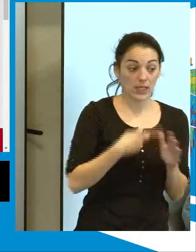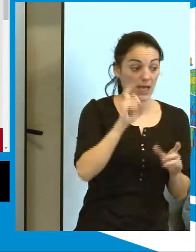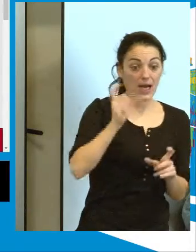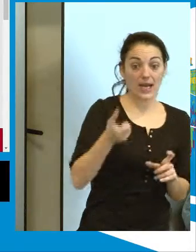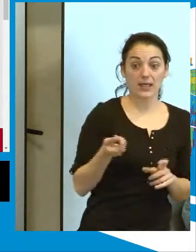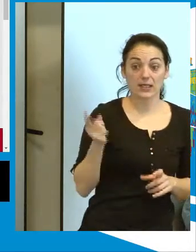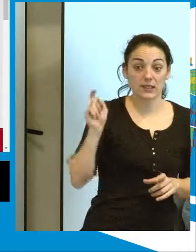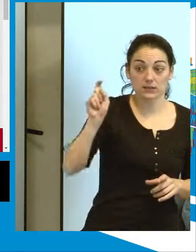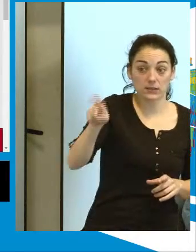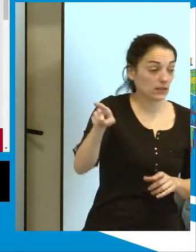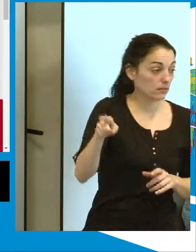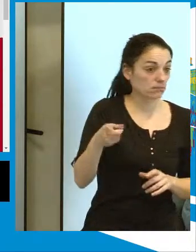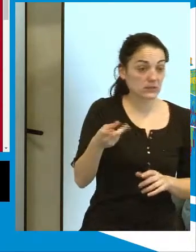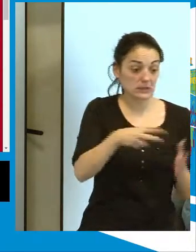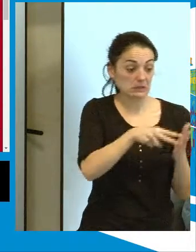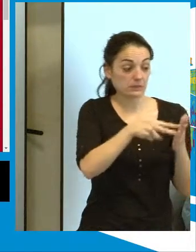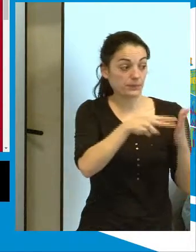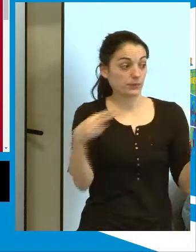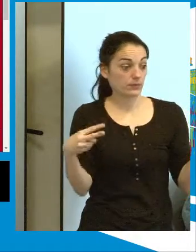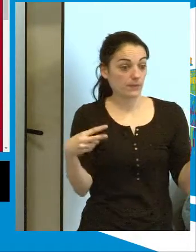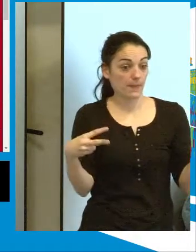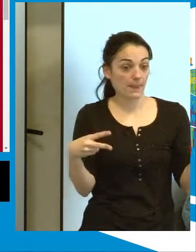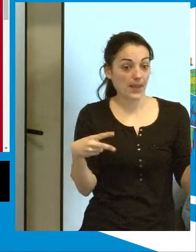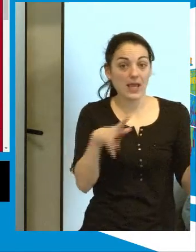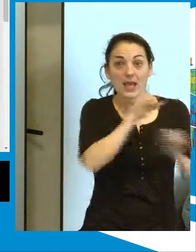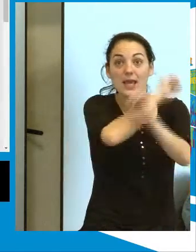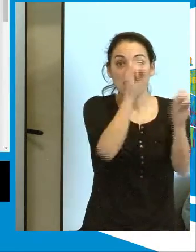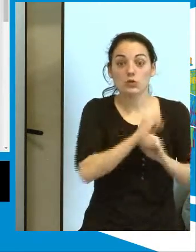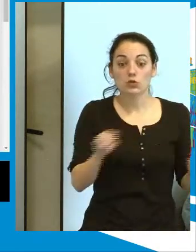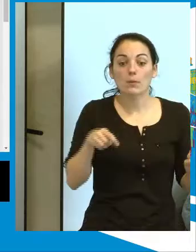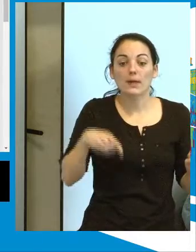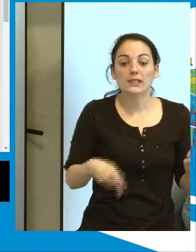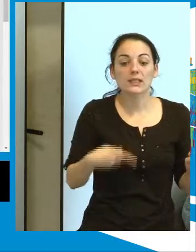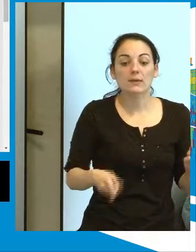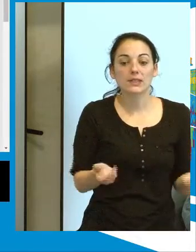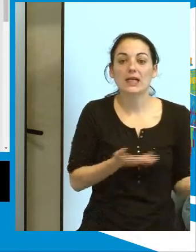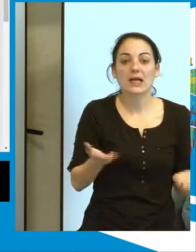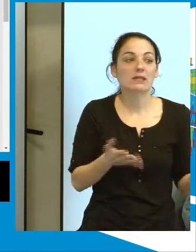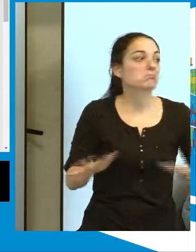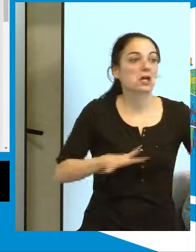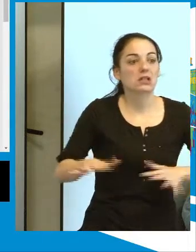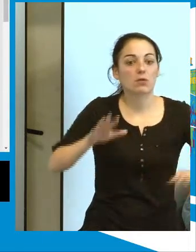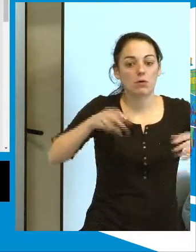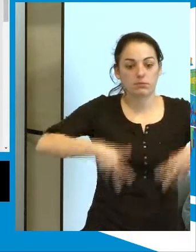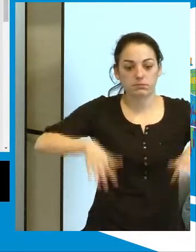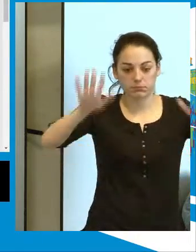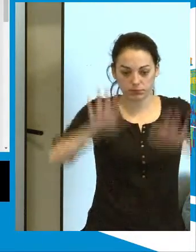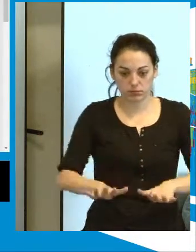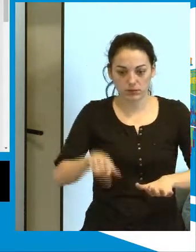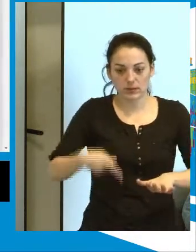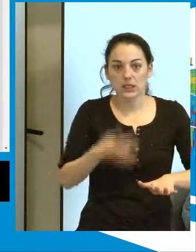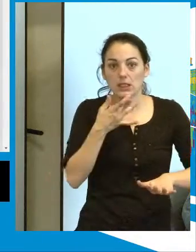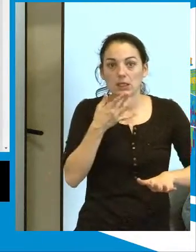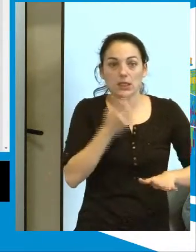X, por ejemplo, desconectamos el sistema y automáticamente deja de estar activo en lo que es el navegador y volvería a